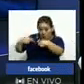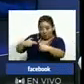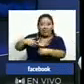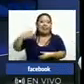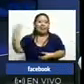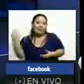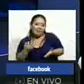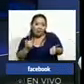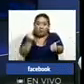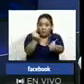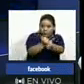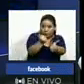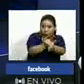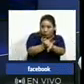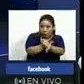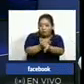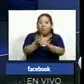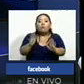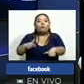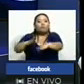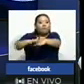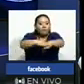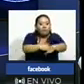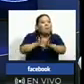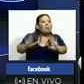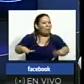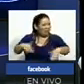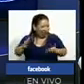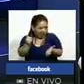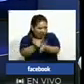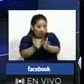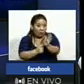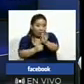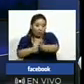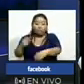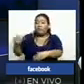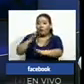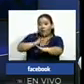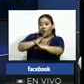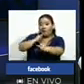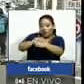El Salvador. La medida se había anunciado para evitar casos del COVID-19.